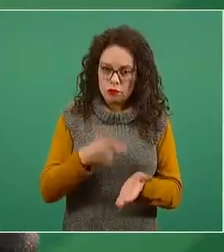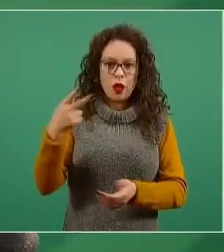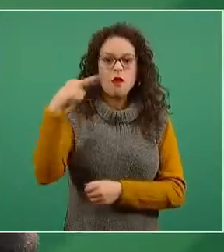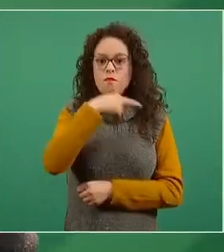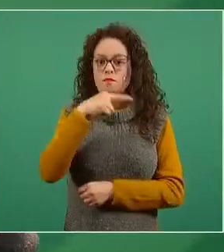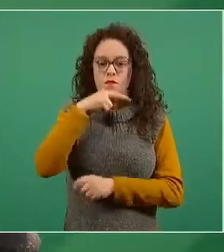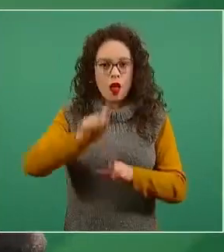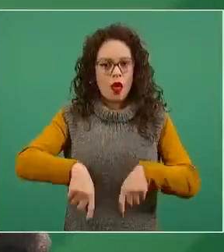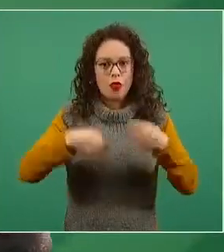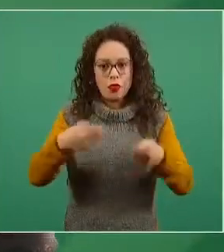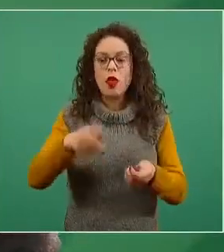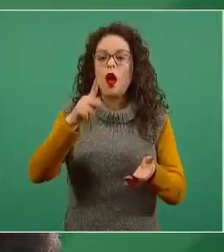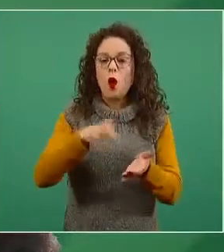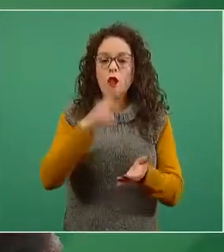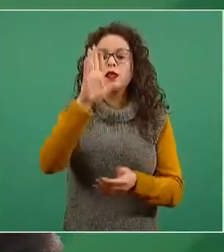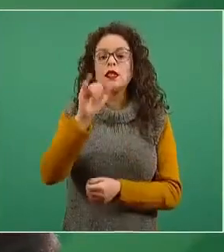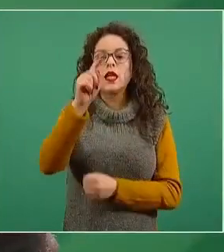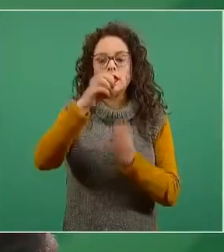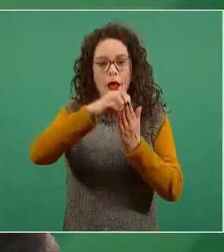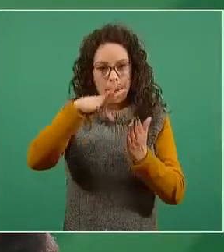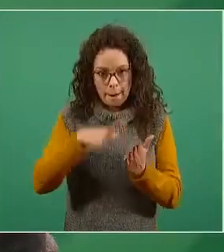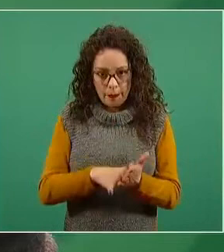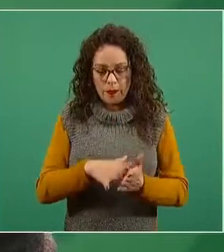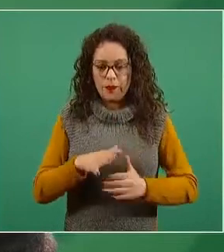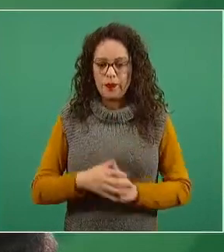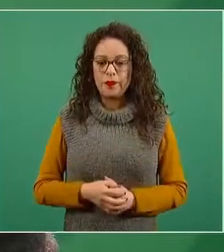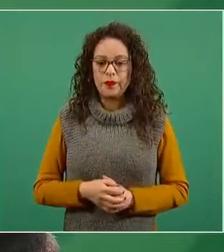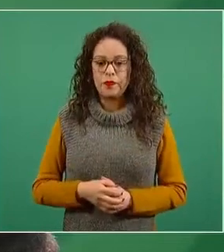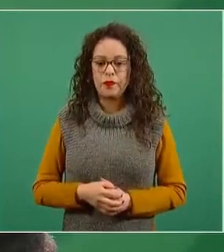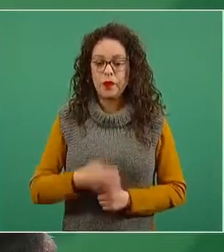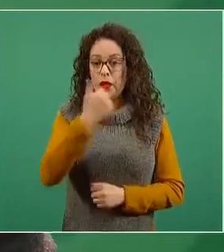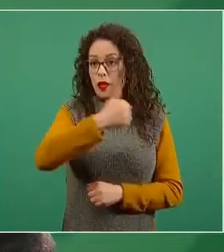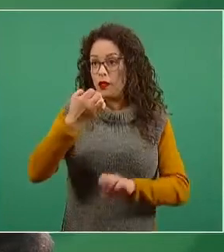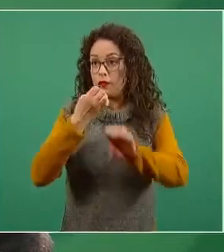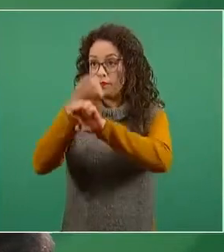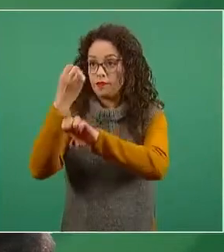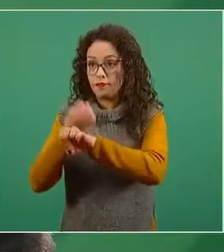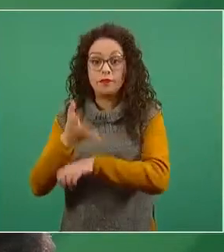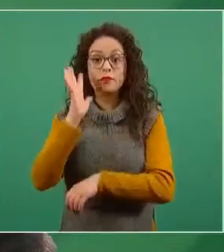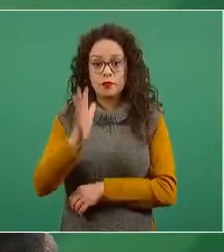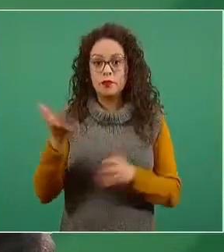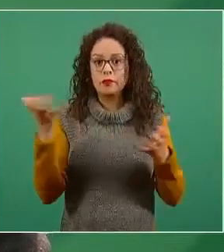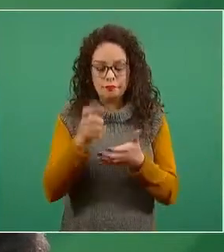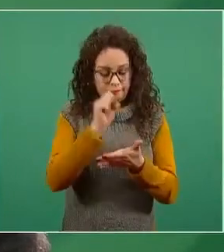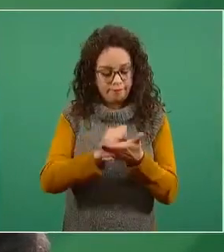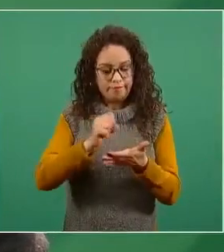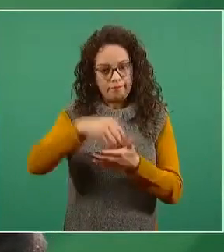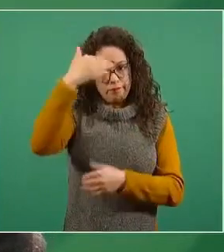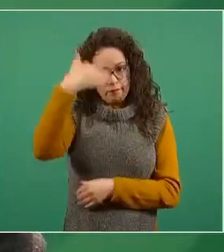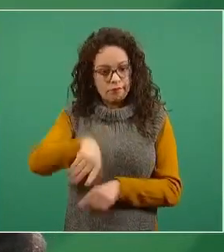inmediatamente su cita. Ya los coordinadores en los estados han tomado nota de esto para los